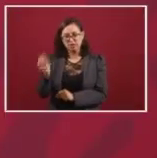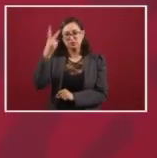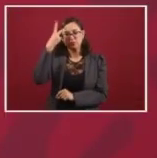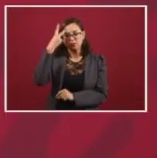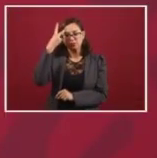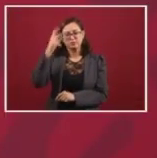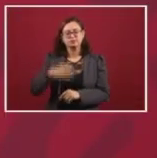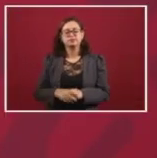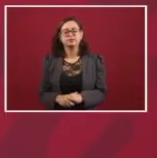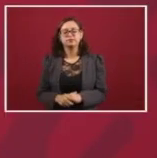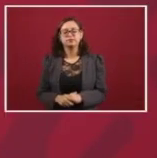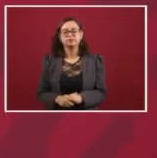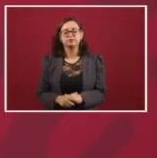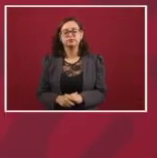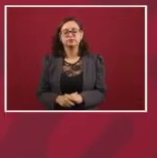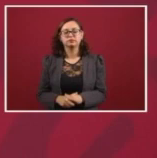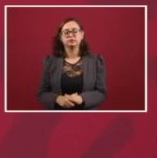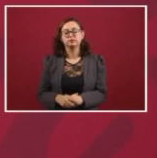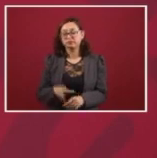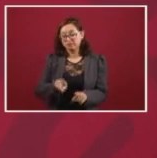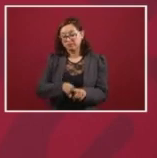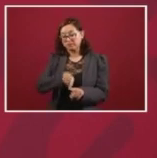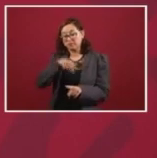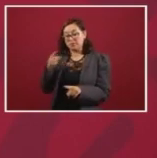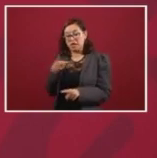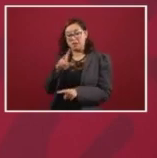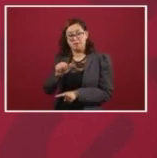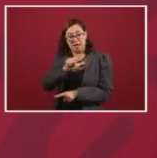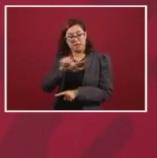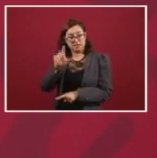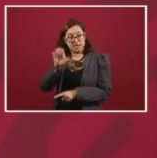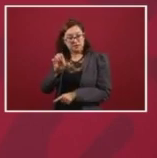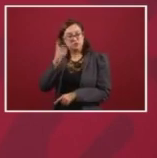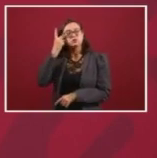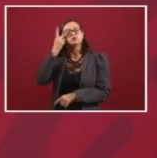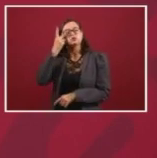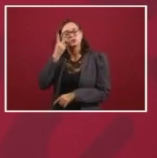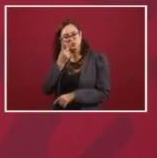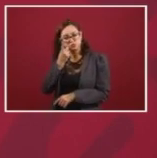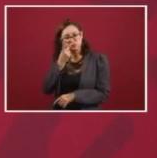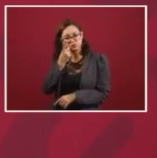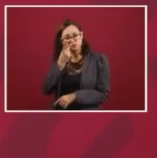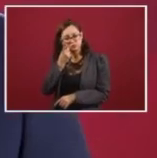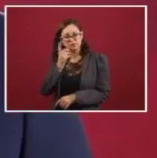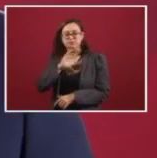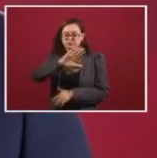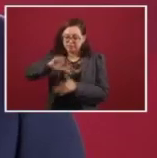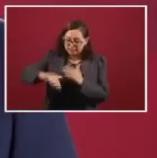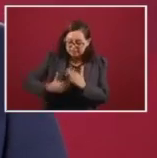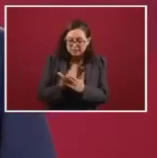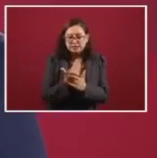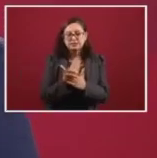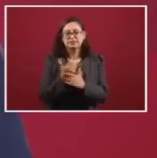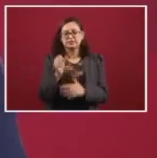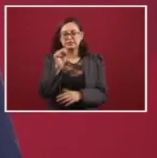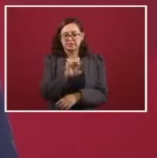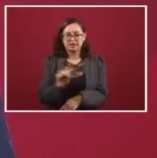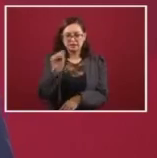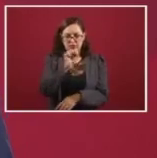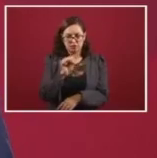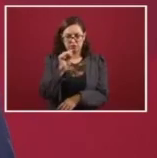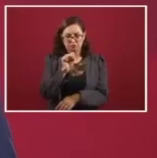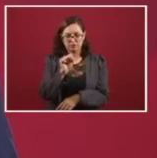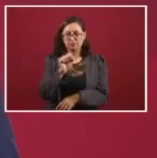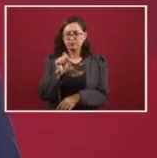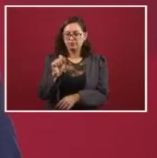A dormir a Valle. sábado. O sea, amanecimos ahí,